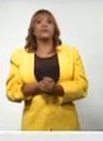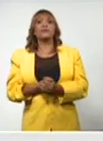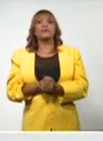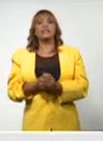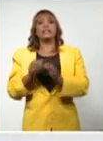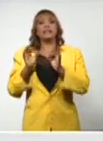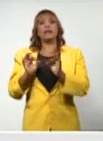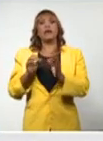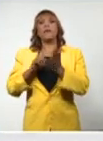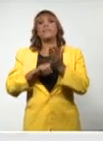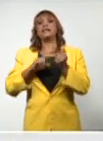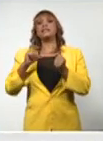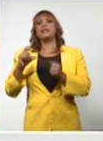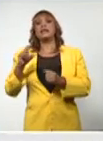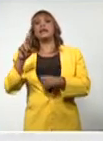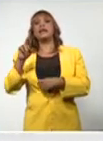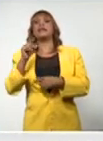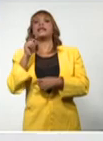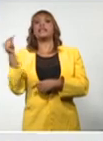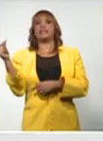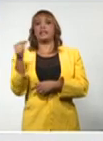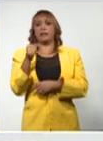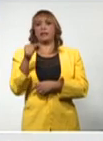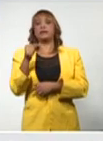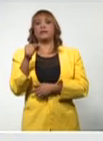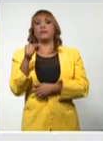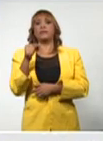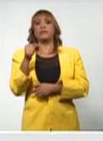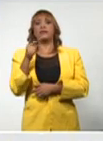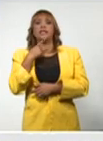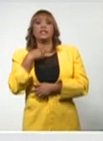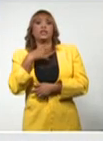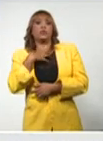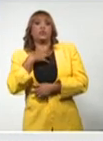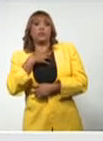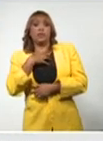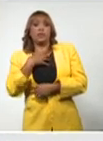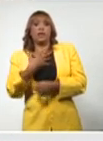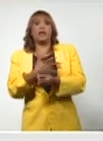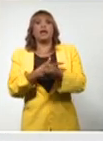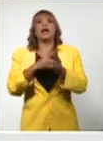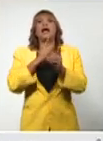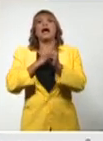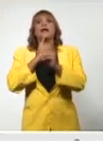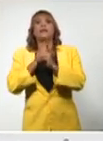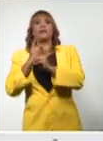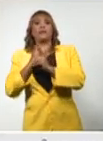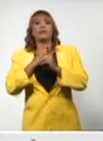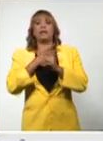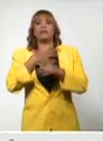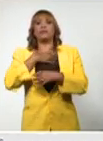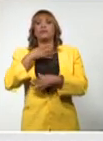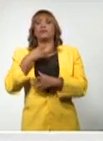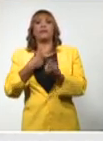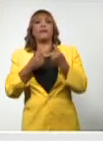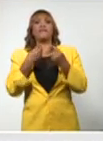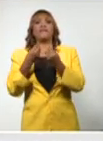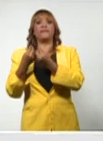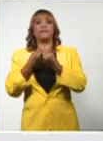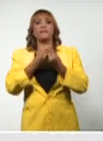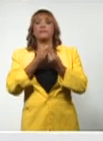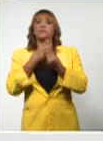negativo, que quiere decir que la carga viral que tú tienes, si es que tuviste alguna, pues en ese momento no es